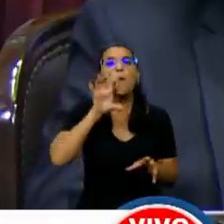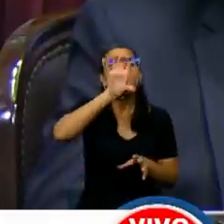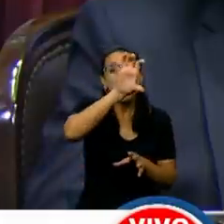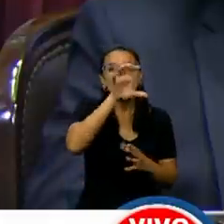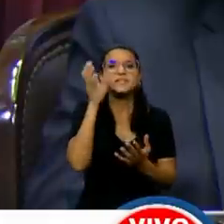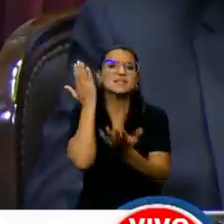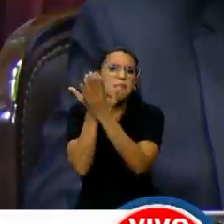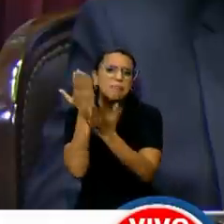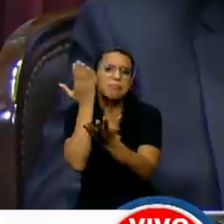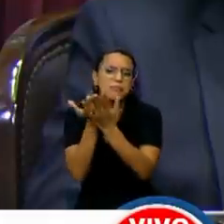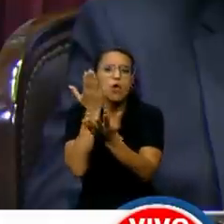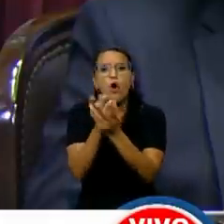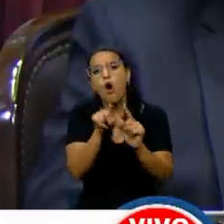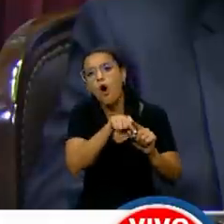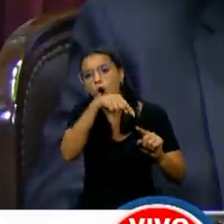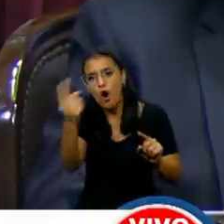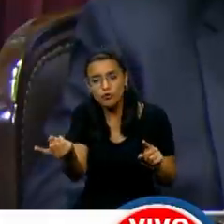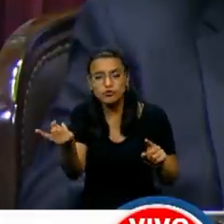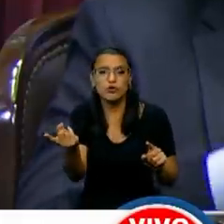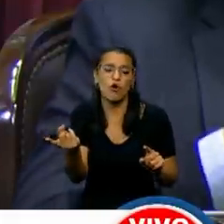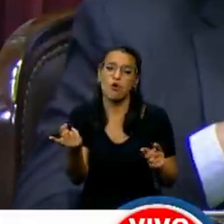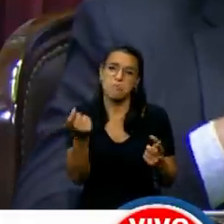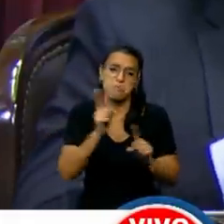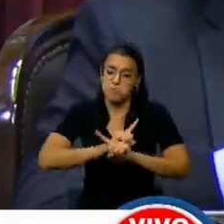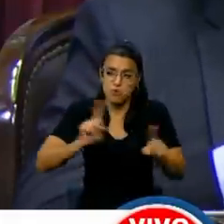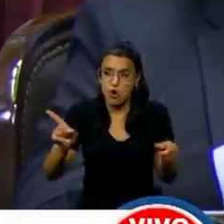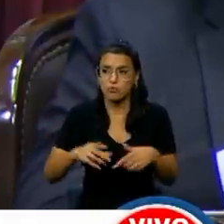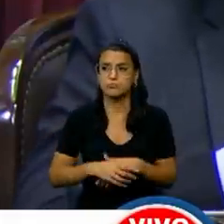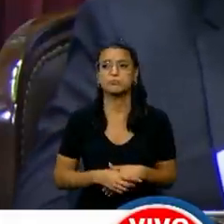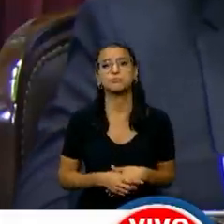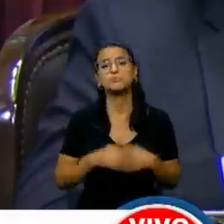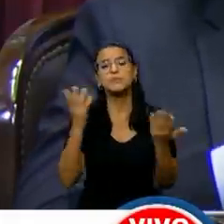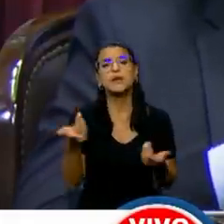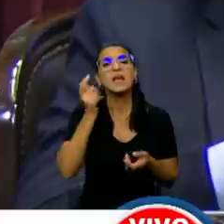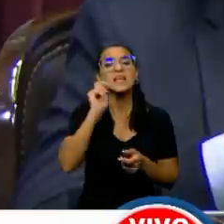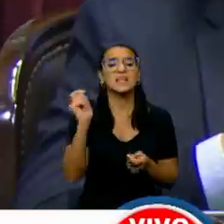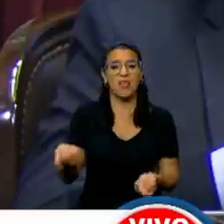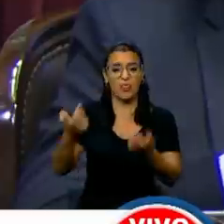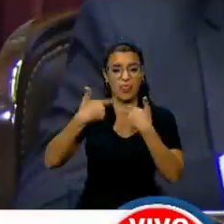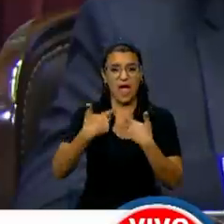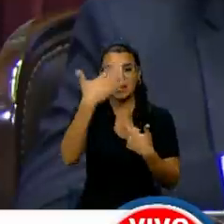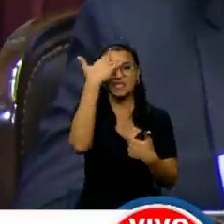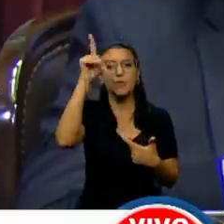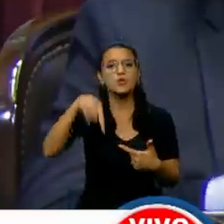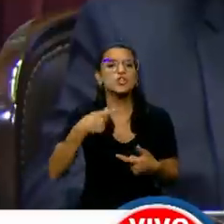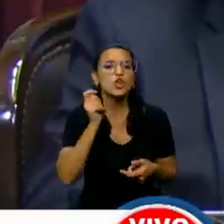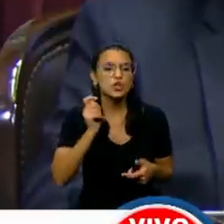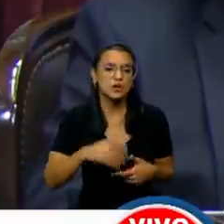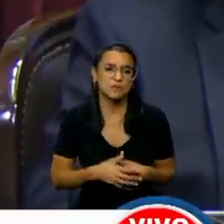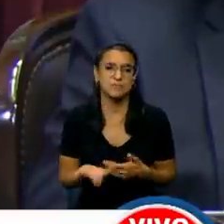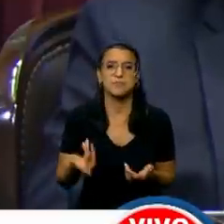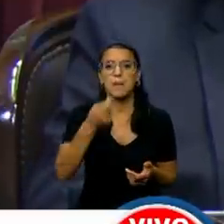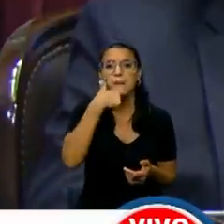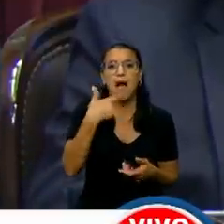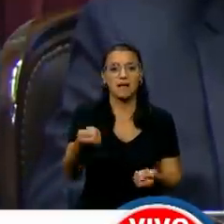demandaron otros no lo hicieron y quien no devolvió ese 15% todo volvió